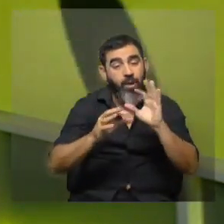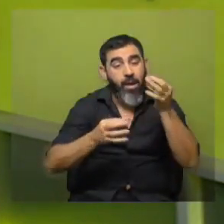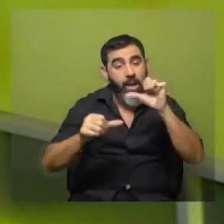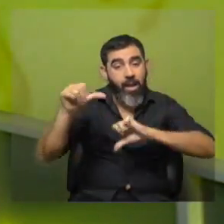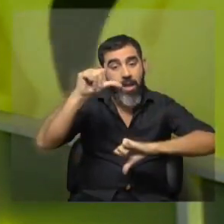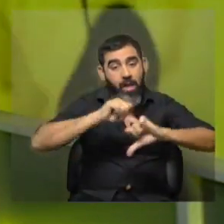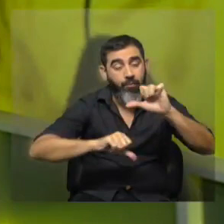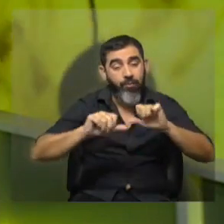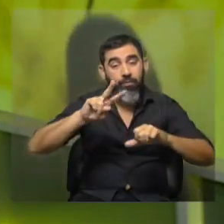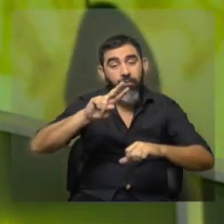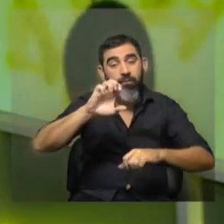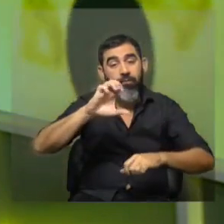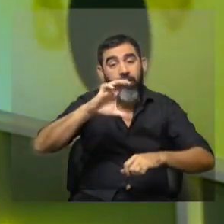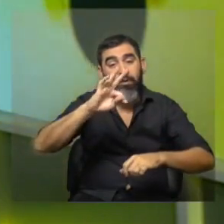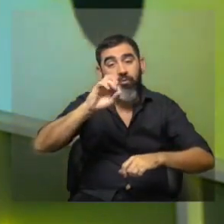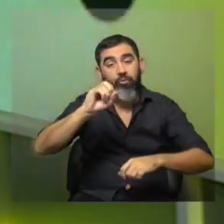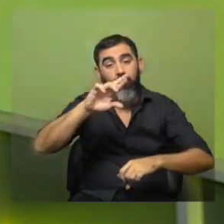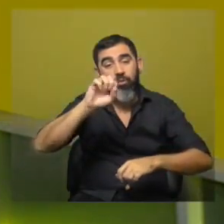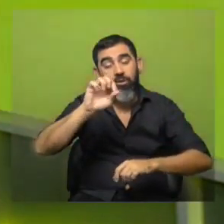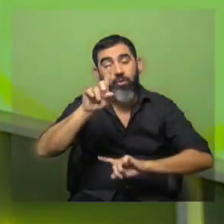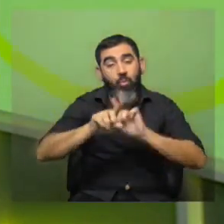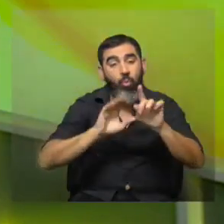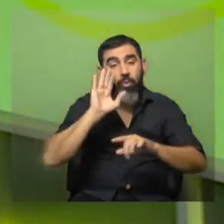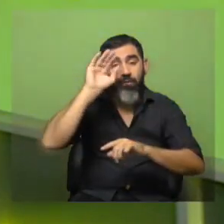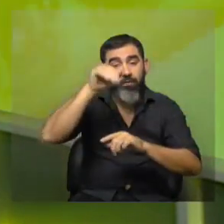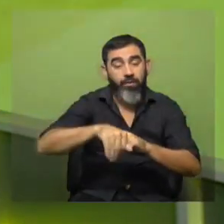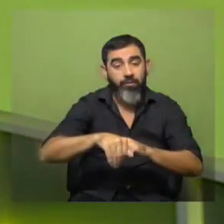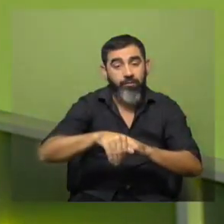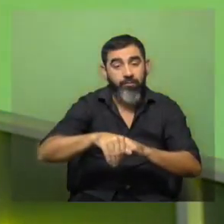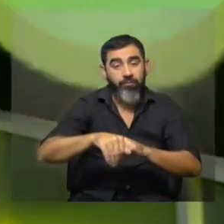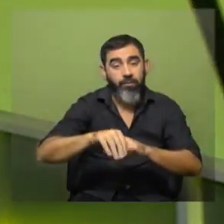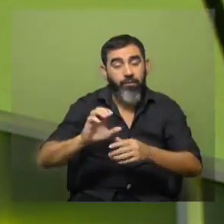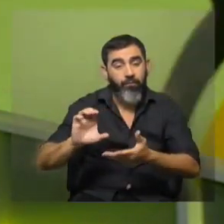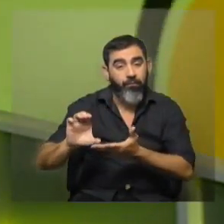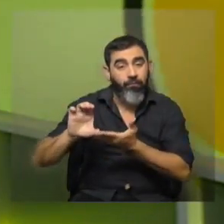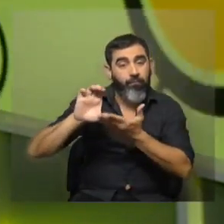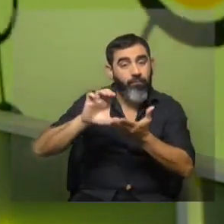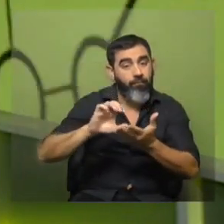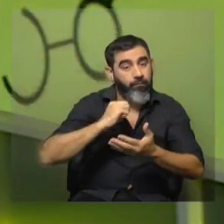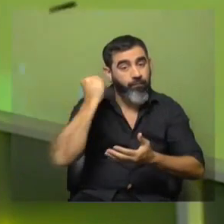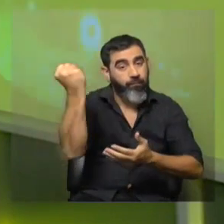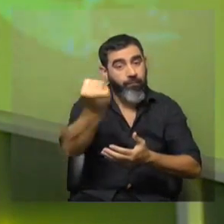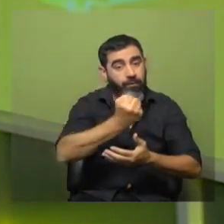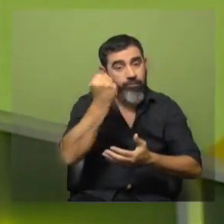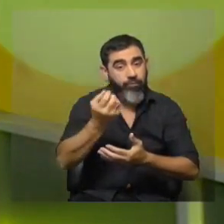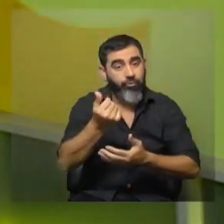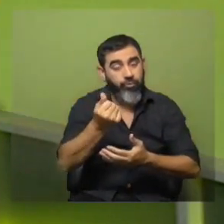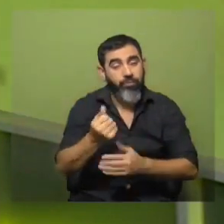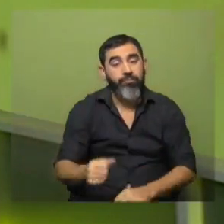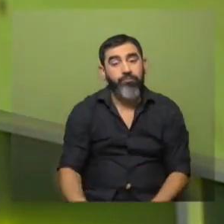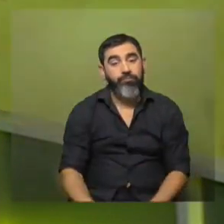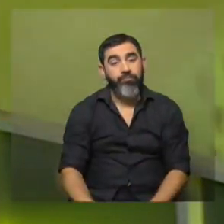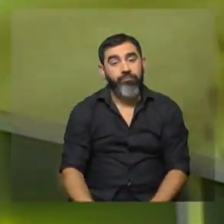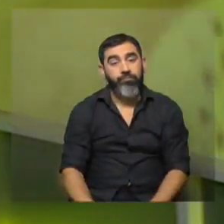de vectores del Instituto de Higiene de la Universidad de la República, con inversiones realmente importantísimas, y vamos a